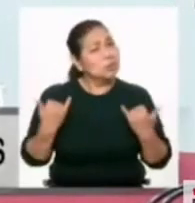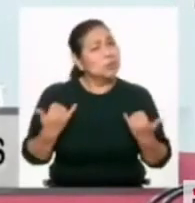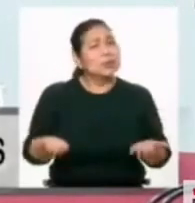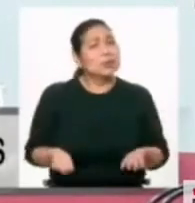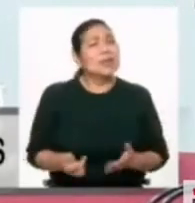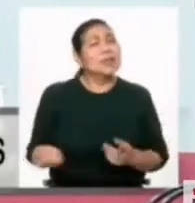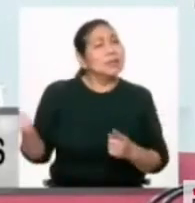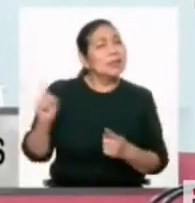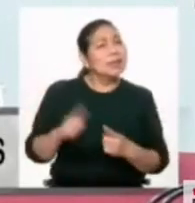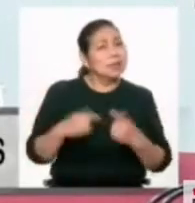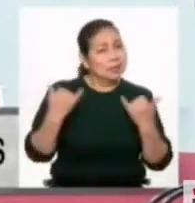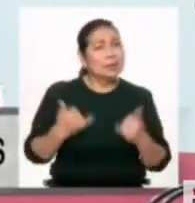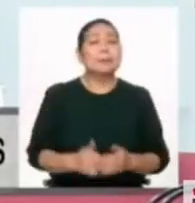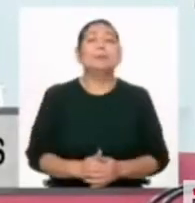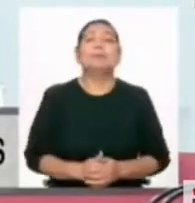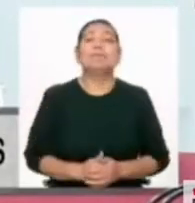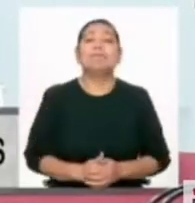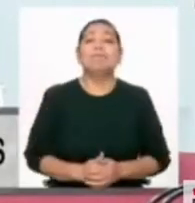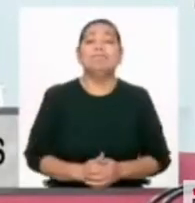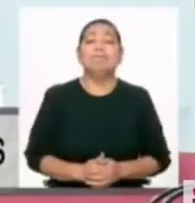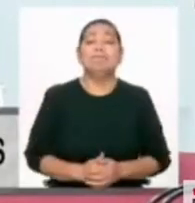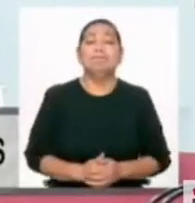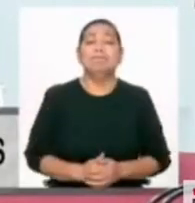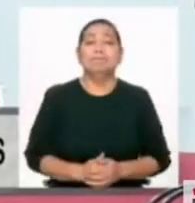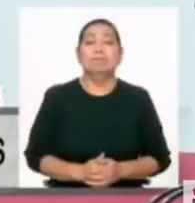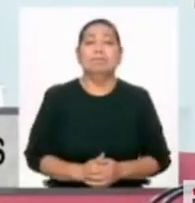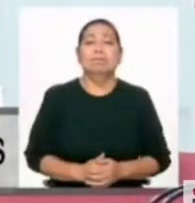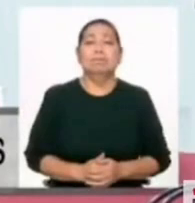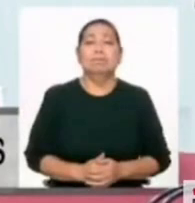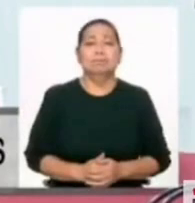haciendo, ¿no? Hasta la actualidad, sí.